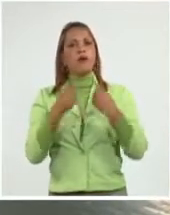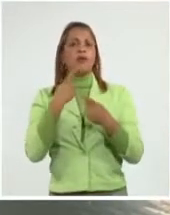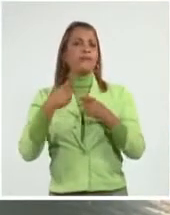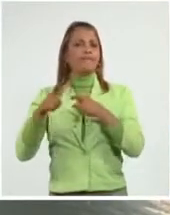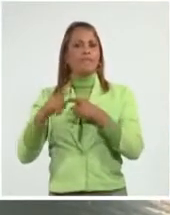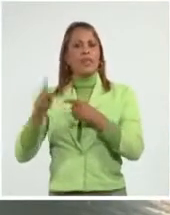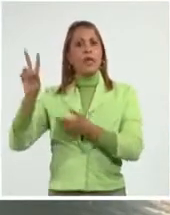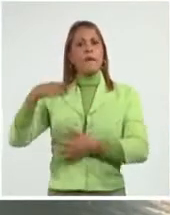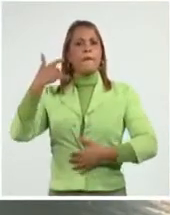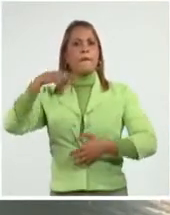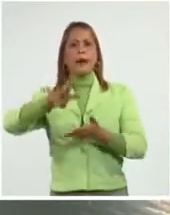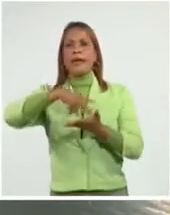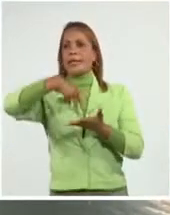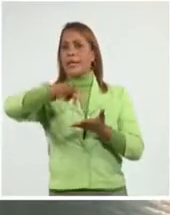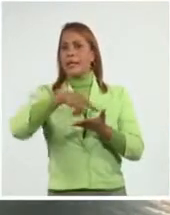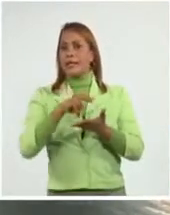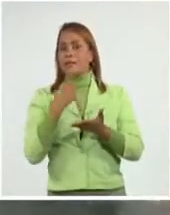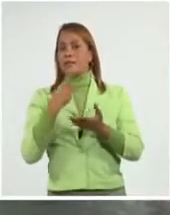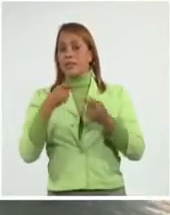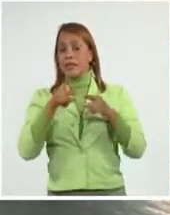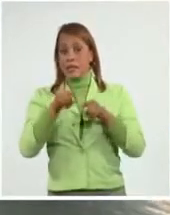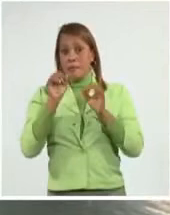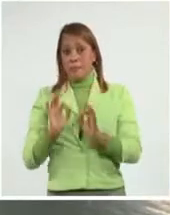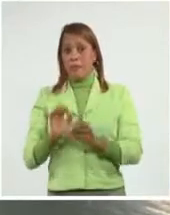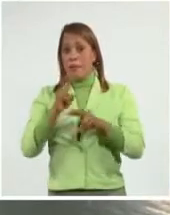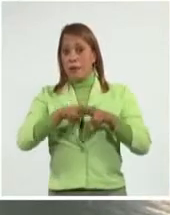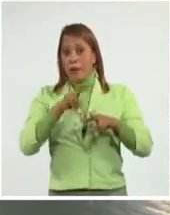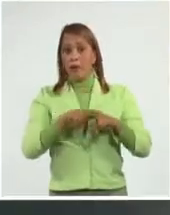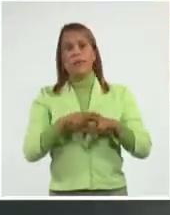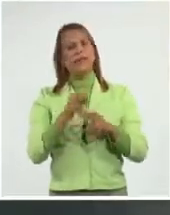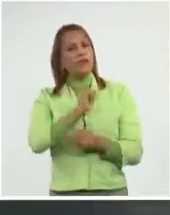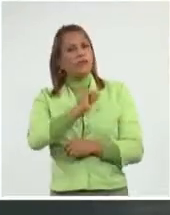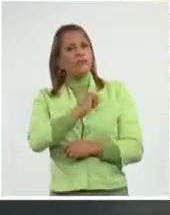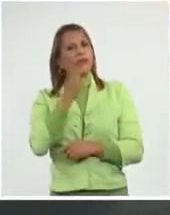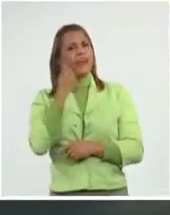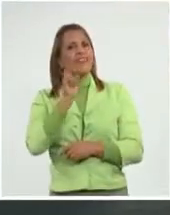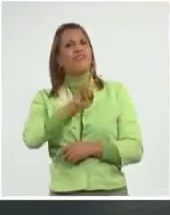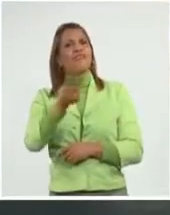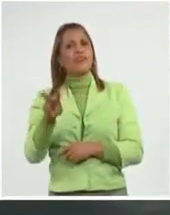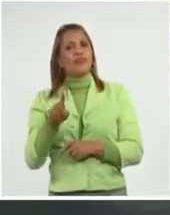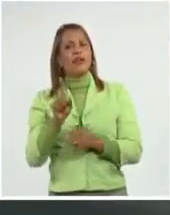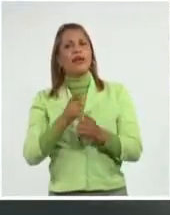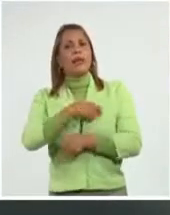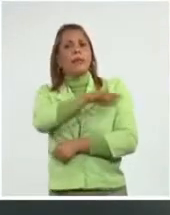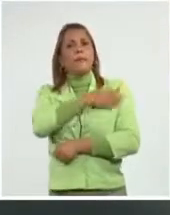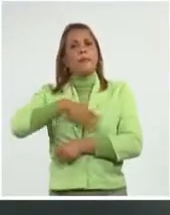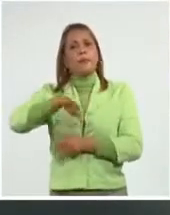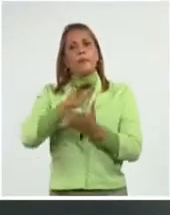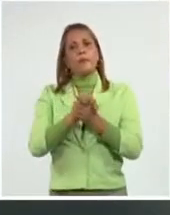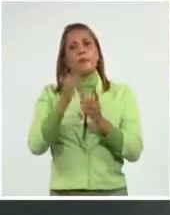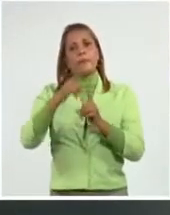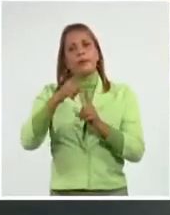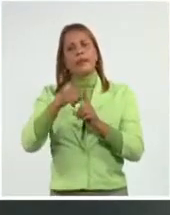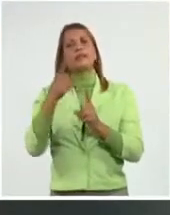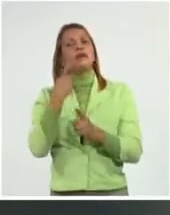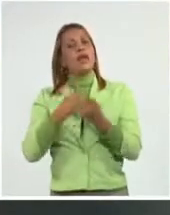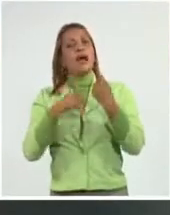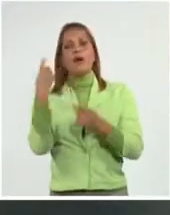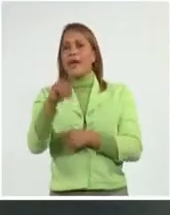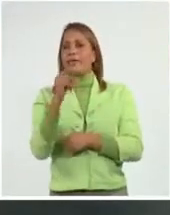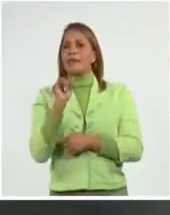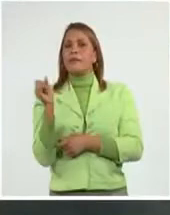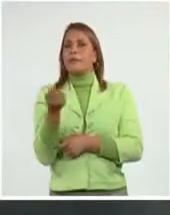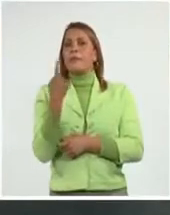en nuestros programas combinados en La Habana, que quisiéramos que lo apreciara también ese público, que no se lo perdieran, porque son estrenos que hemos hecho